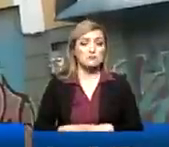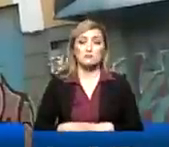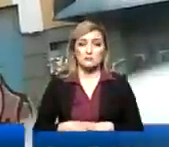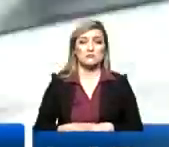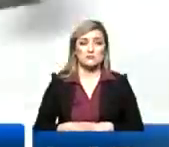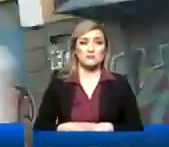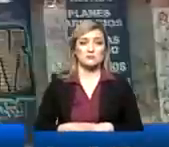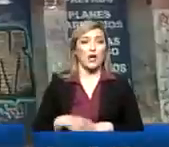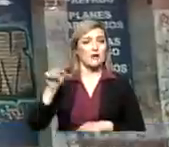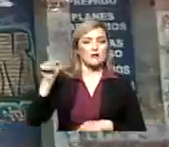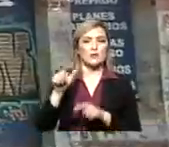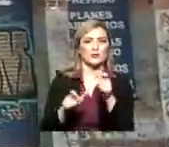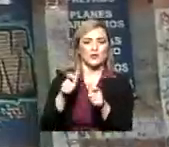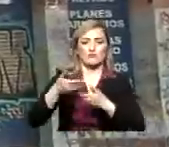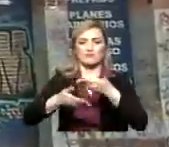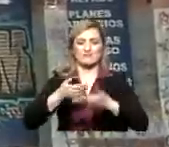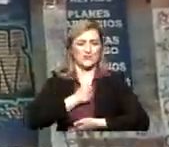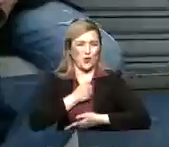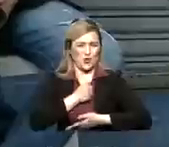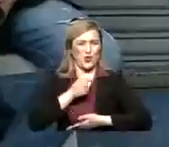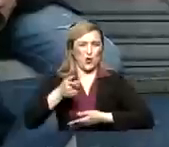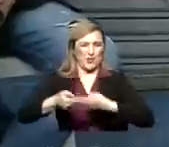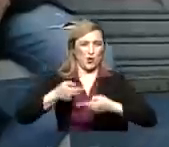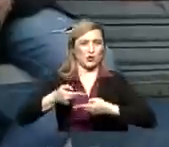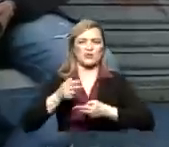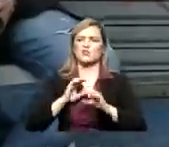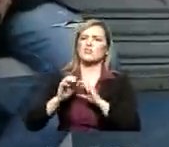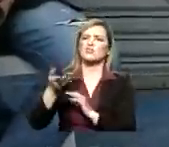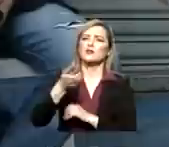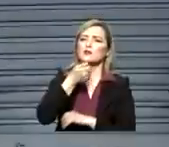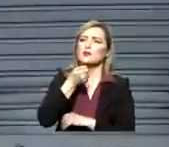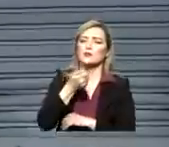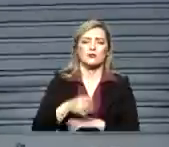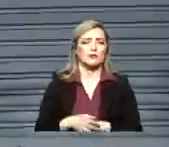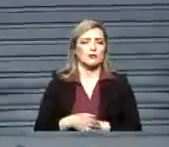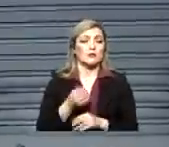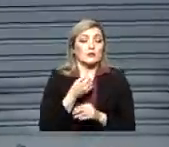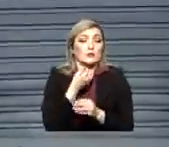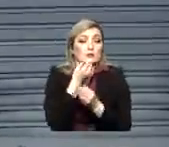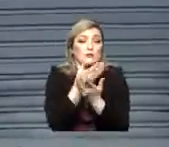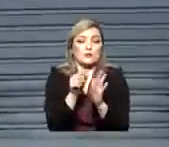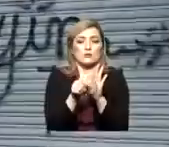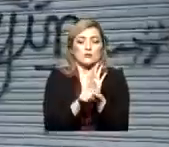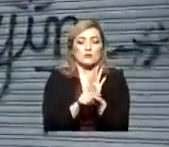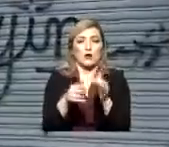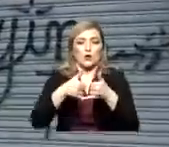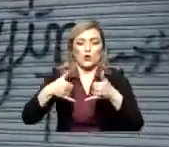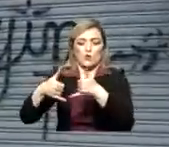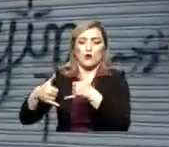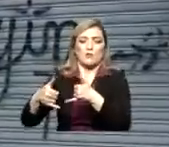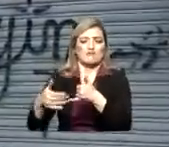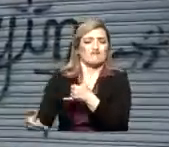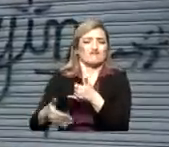Conversamos con los comerciantes del sector de la Universidad Central, quienes detallaron que muchos locales cerraron definitivamente